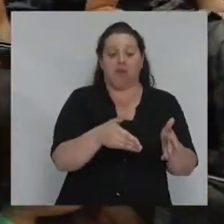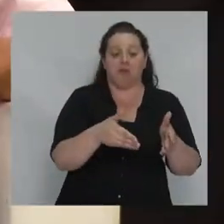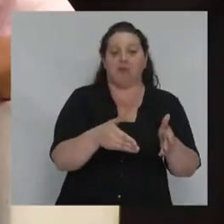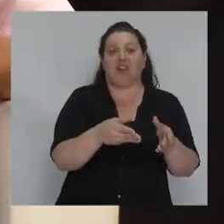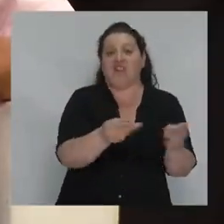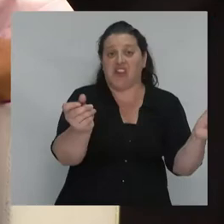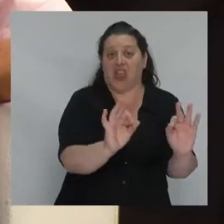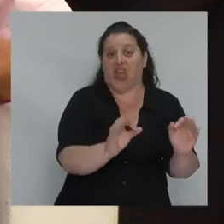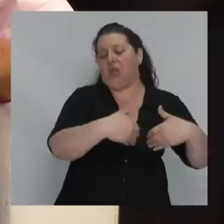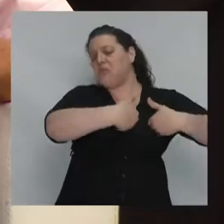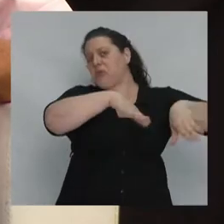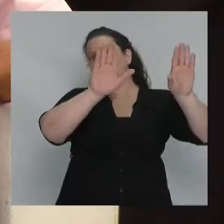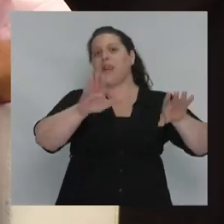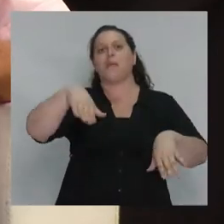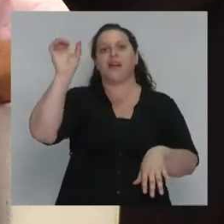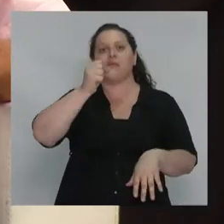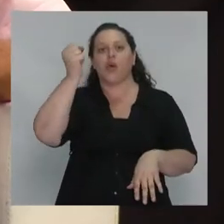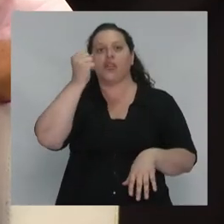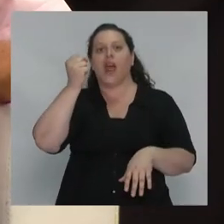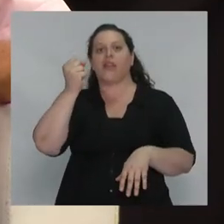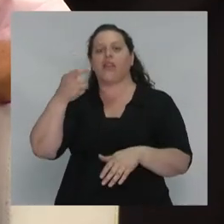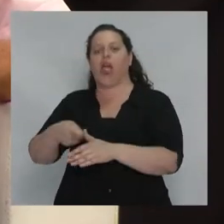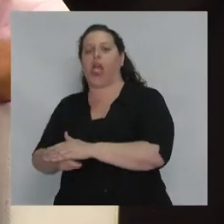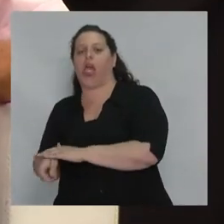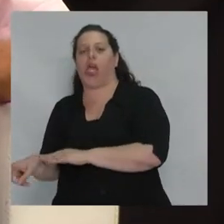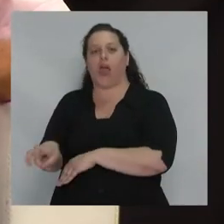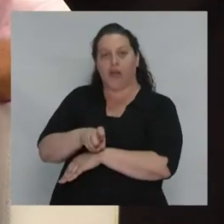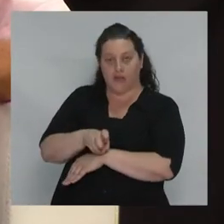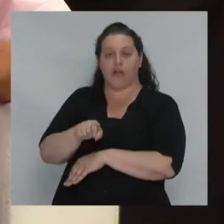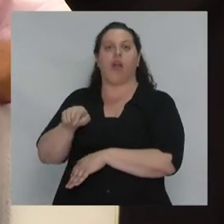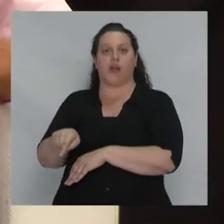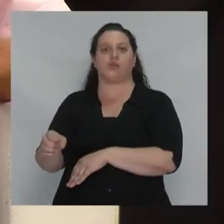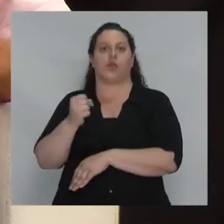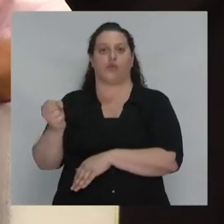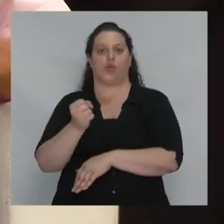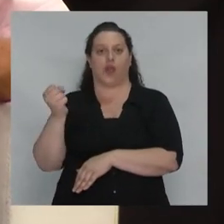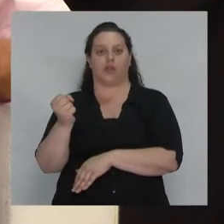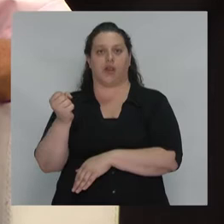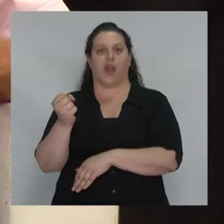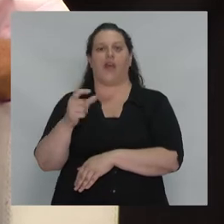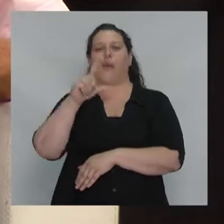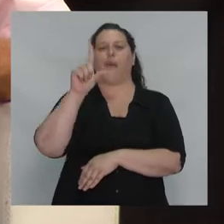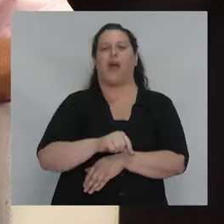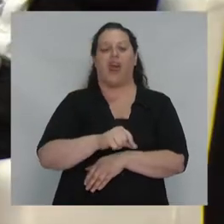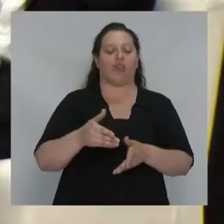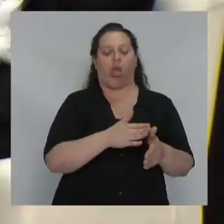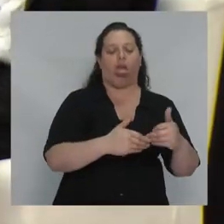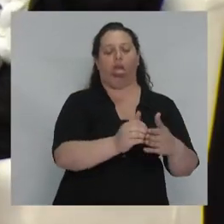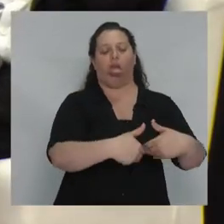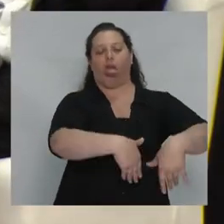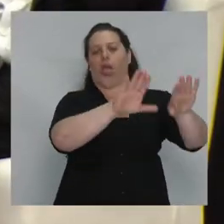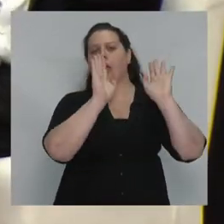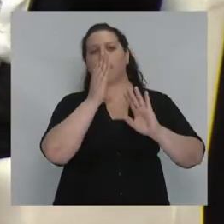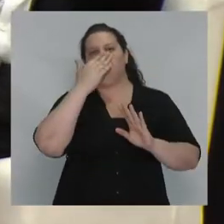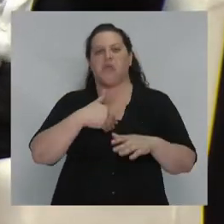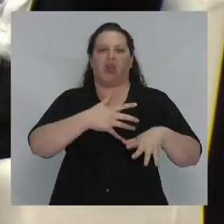se cobraran las coimas y las mordidas, lo importante era hacer la carretera por el precio más barato. Nos metimos,